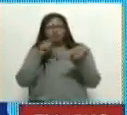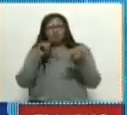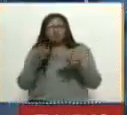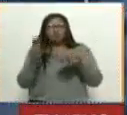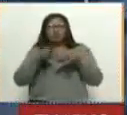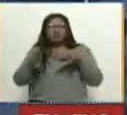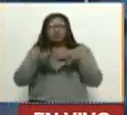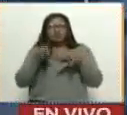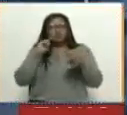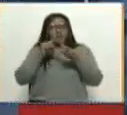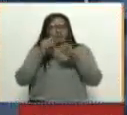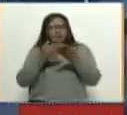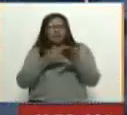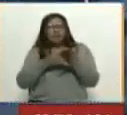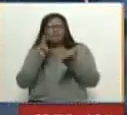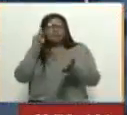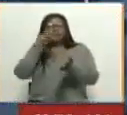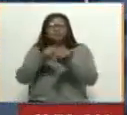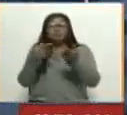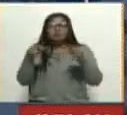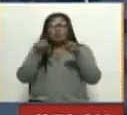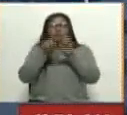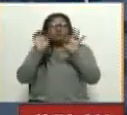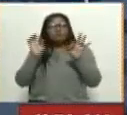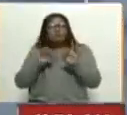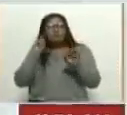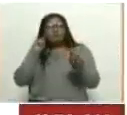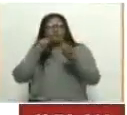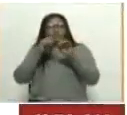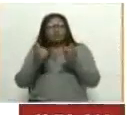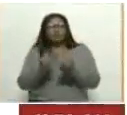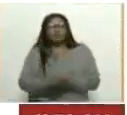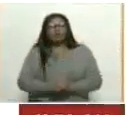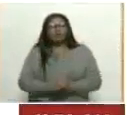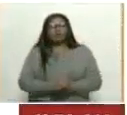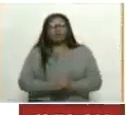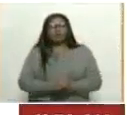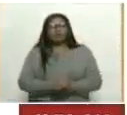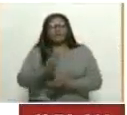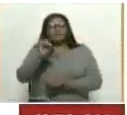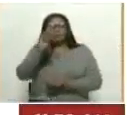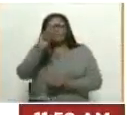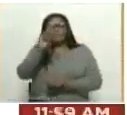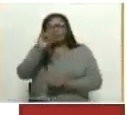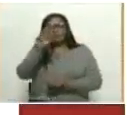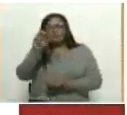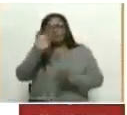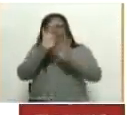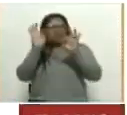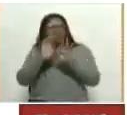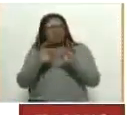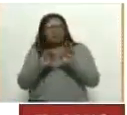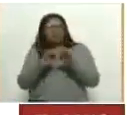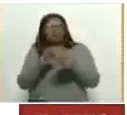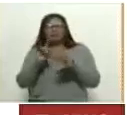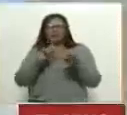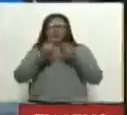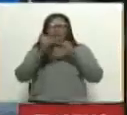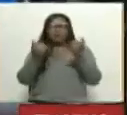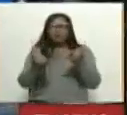predican la participación con el concepto de propina de forma tal que la condenan a